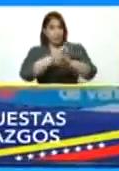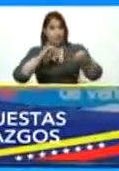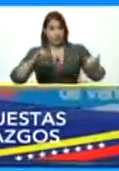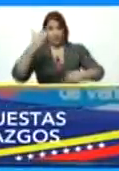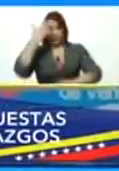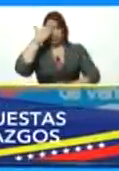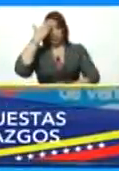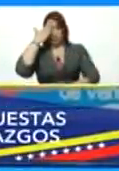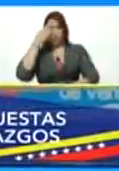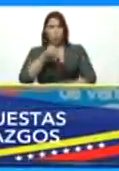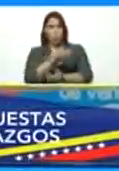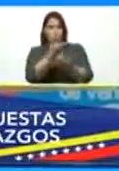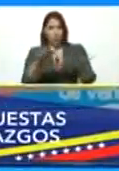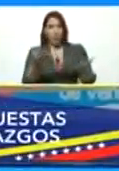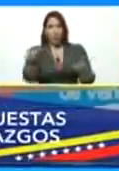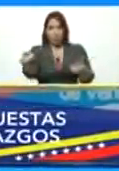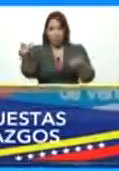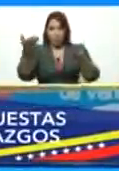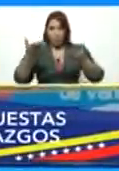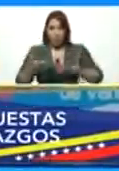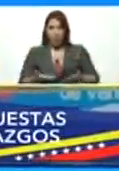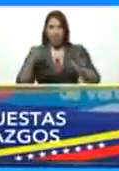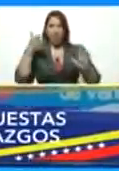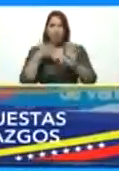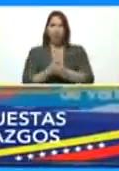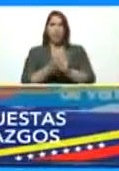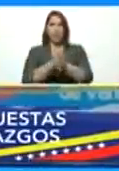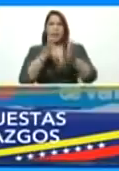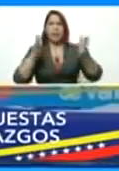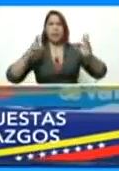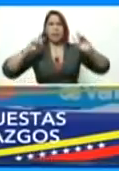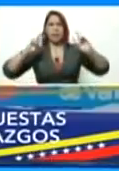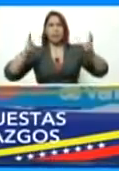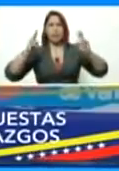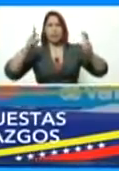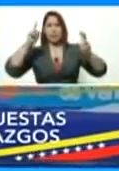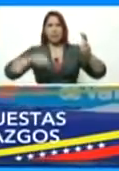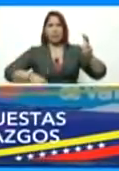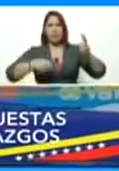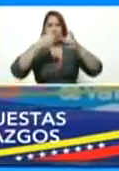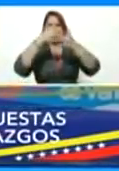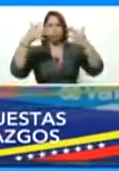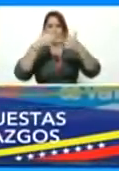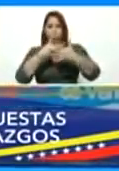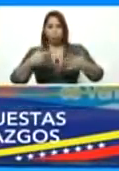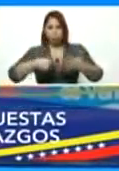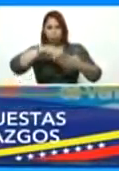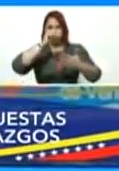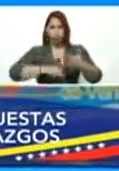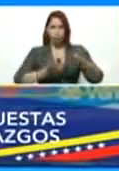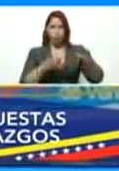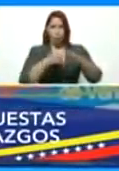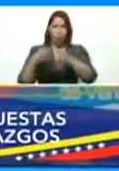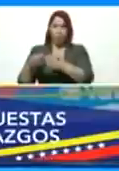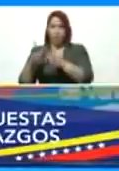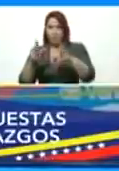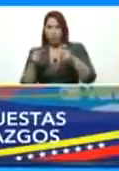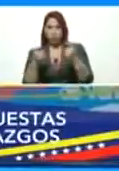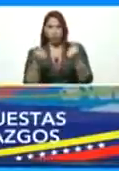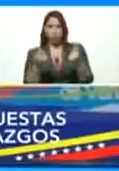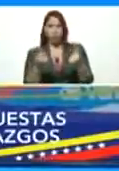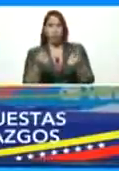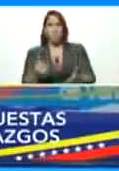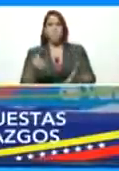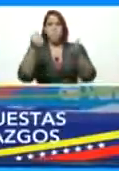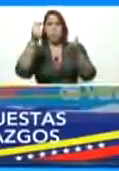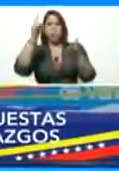ustedes traen sobre los grandes temas de los contratos colectivos del salario de los bonos